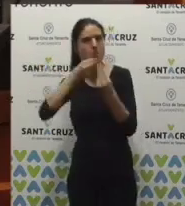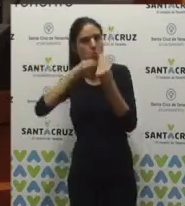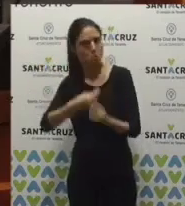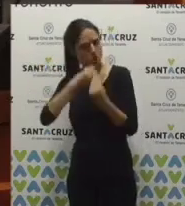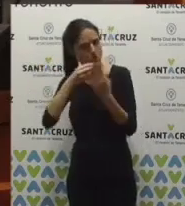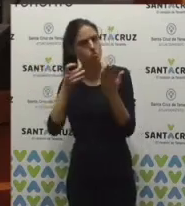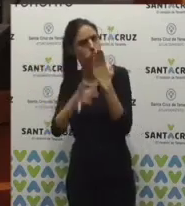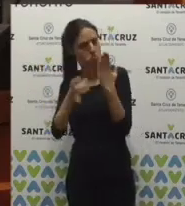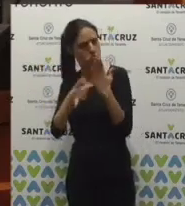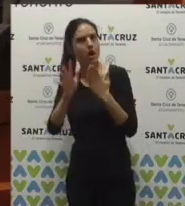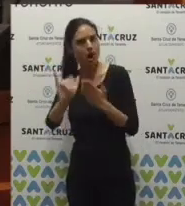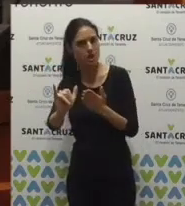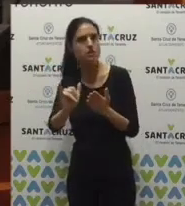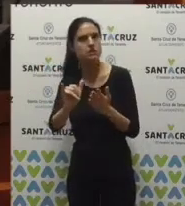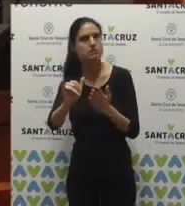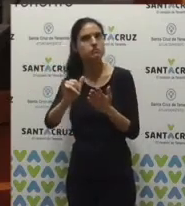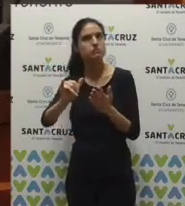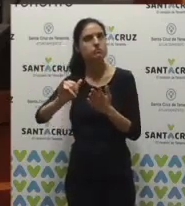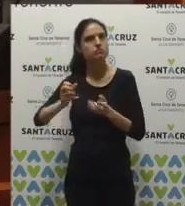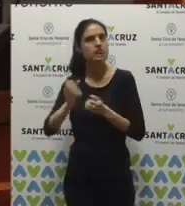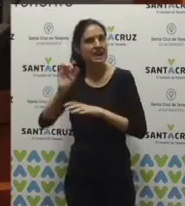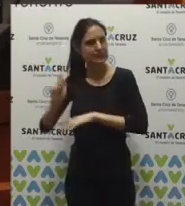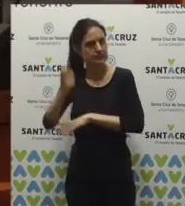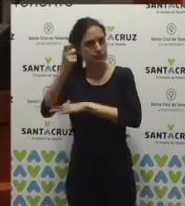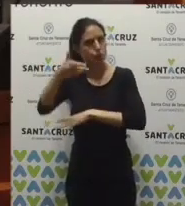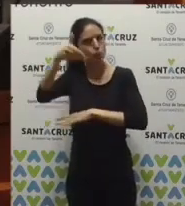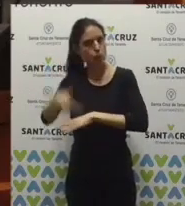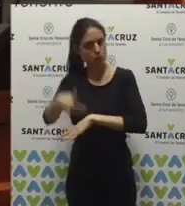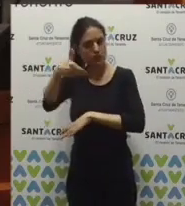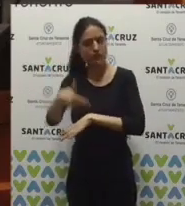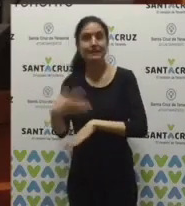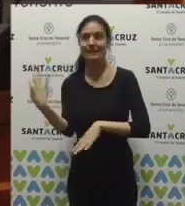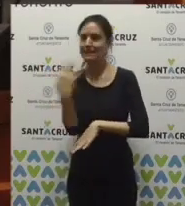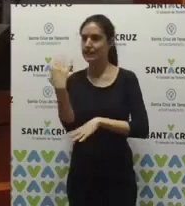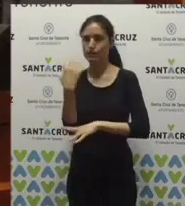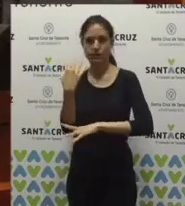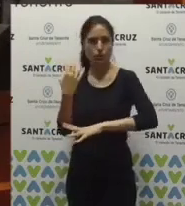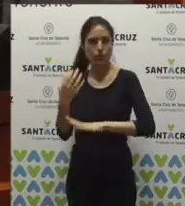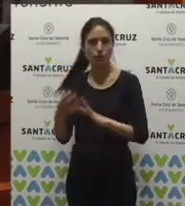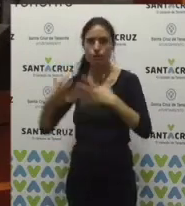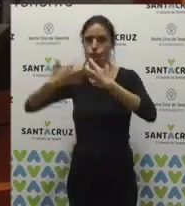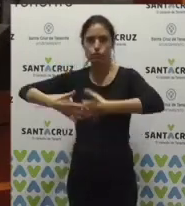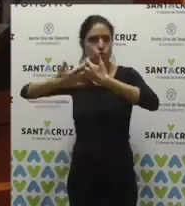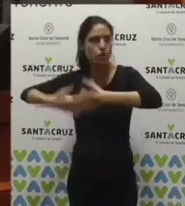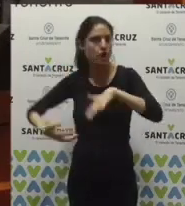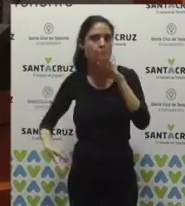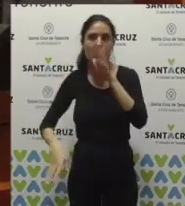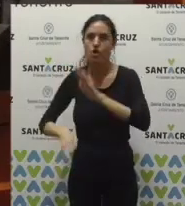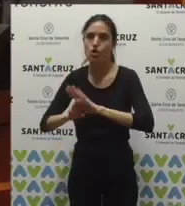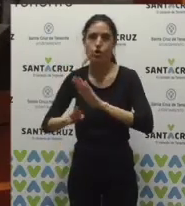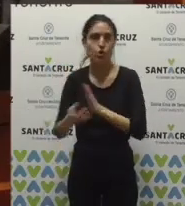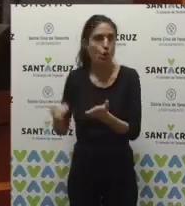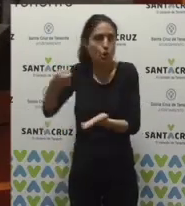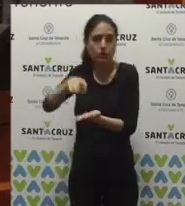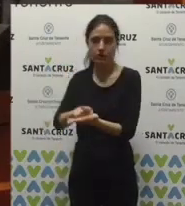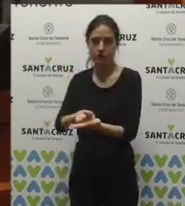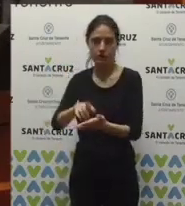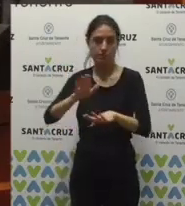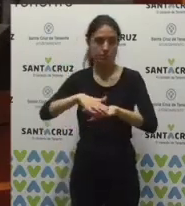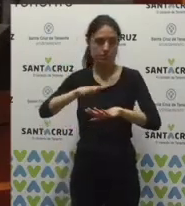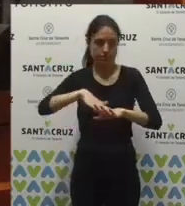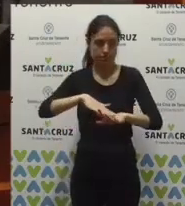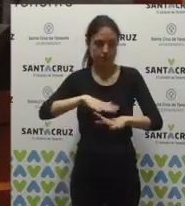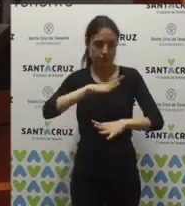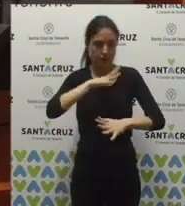que lo que había que hacer es reorientar los en estos momentos para que puedan realizar su labor en el contexto de confinamiento